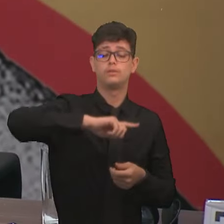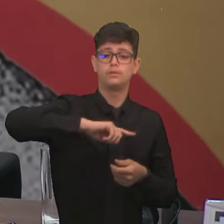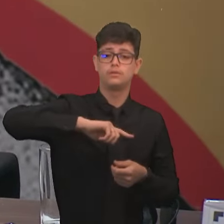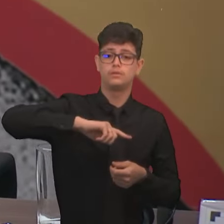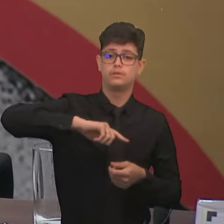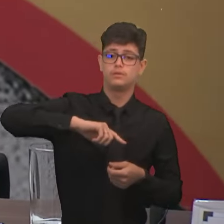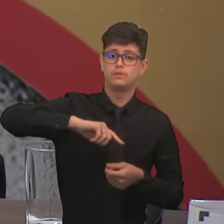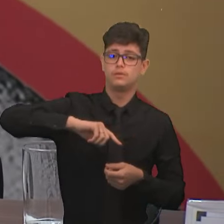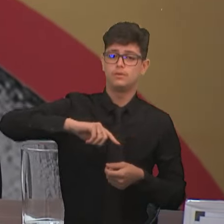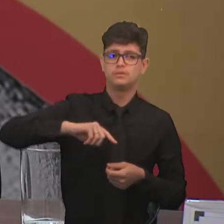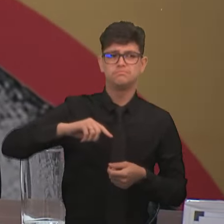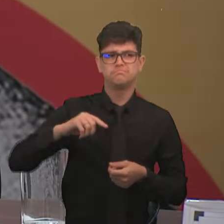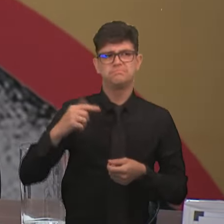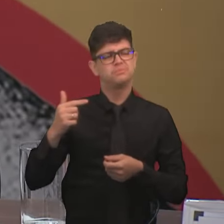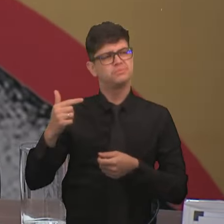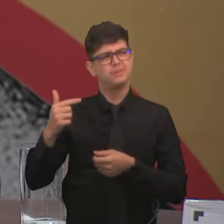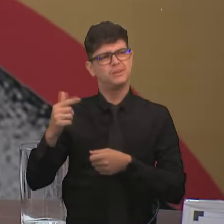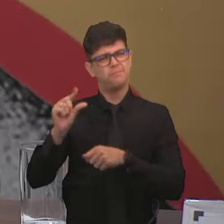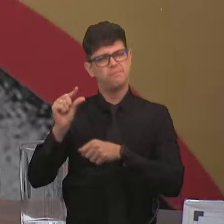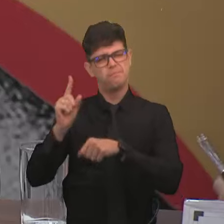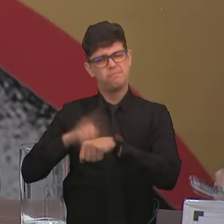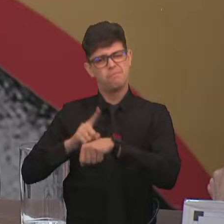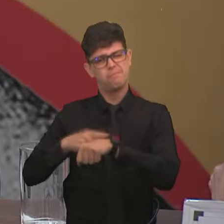Nosotros, que no hace mucho tiempo